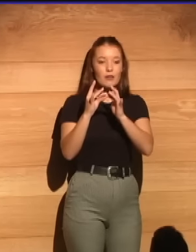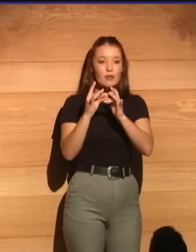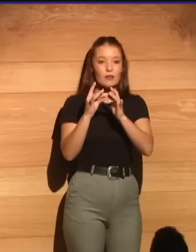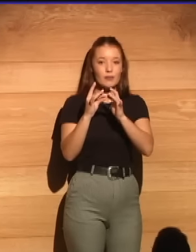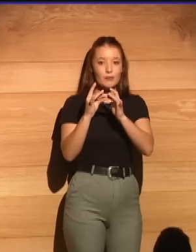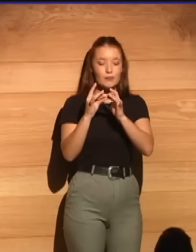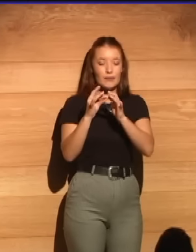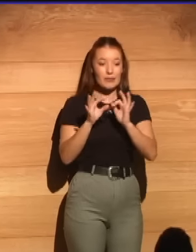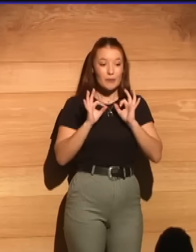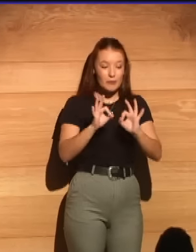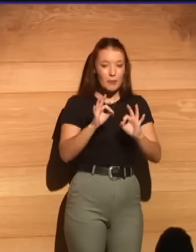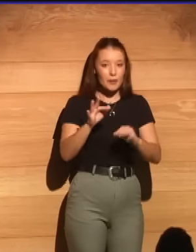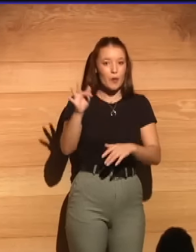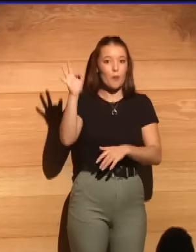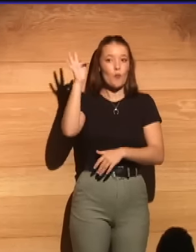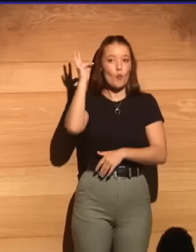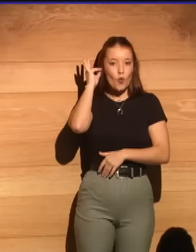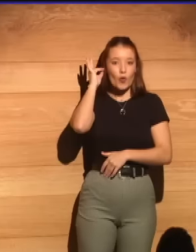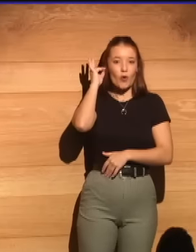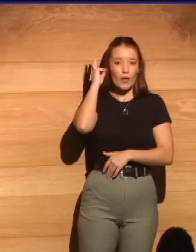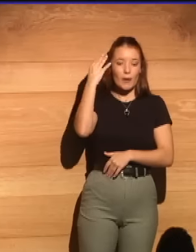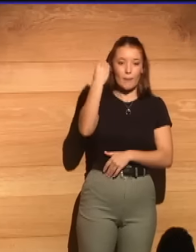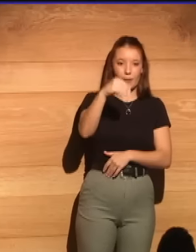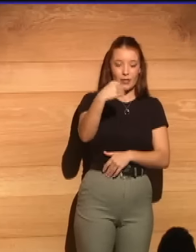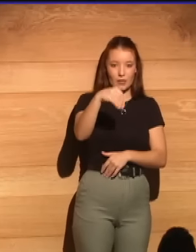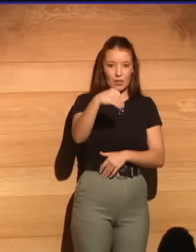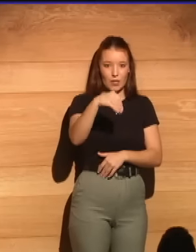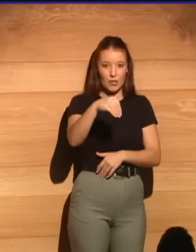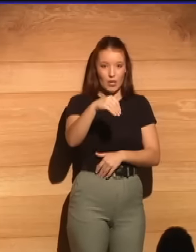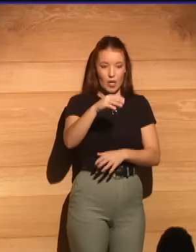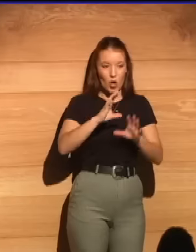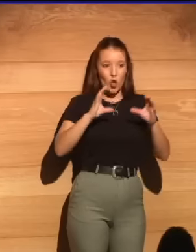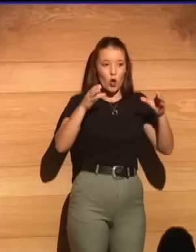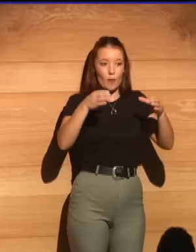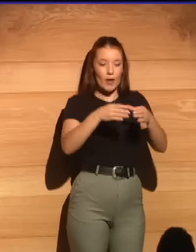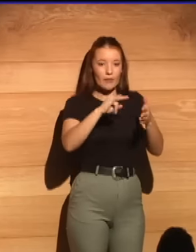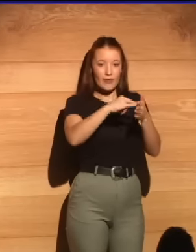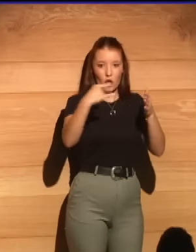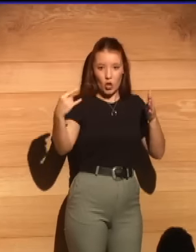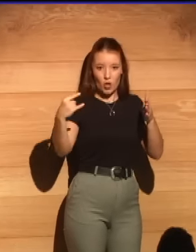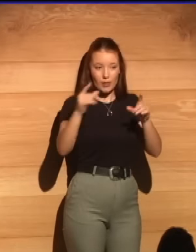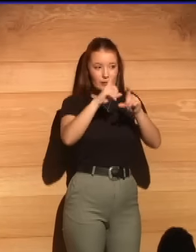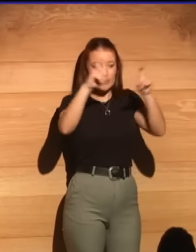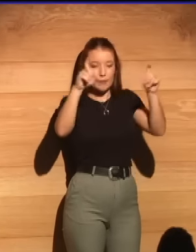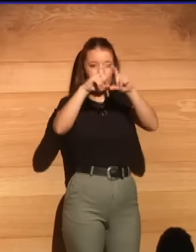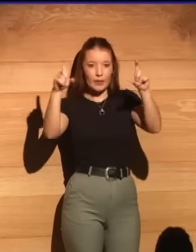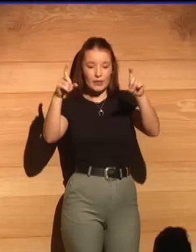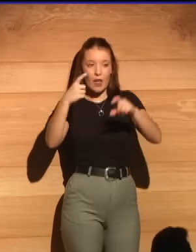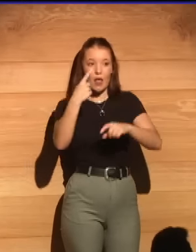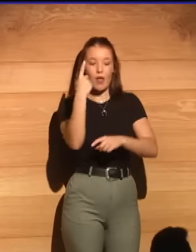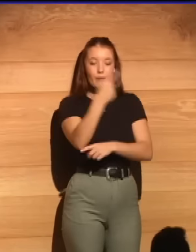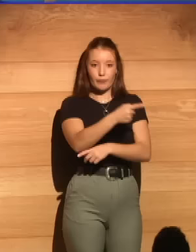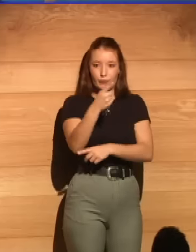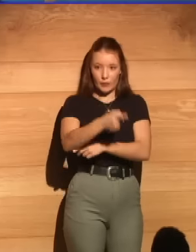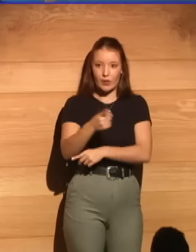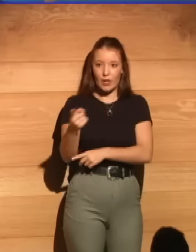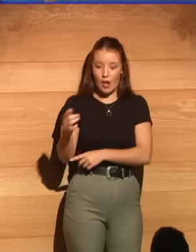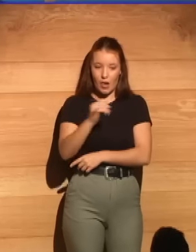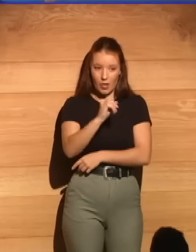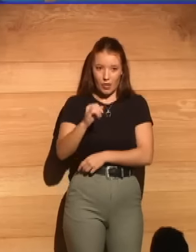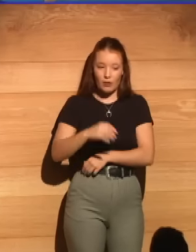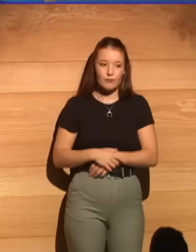a mujeres presidiendo o dirigiendo compañías tecnológicas. Me he traído una brevísima lista para no dejarme, me voy a dejar